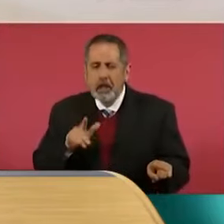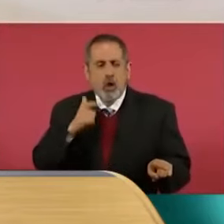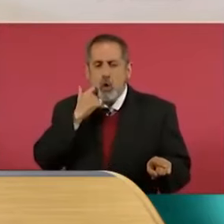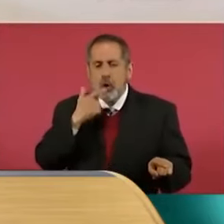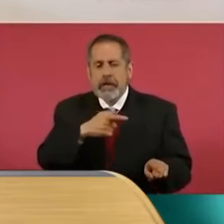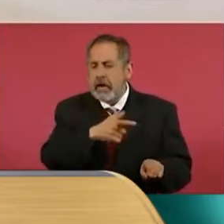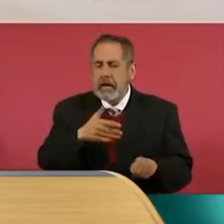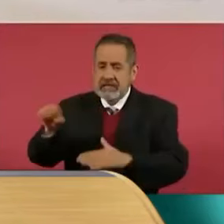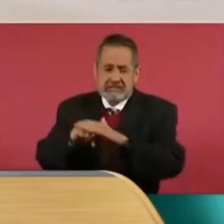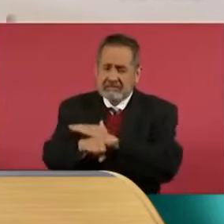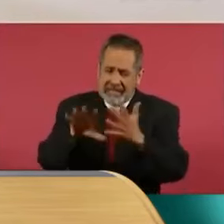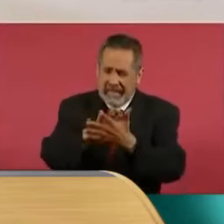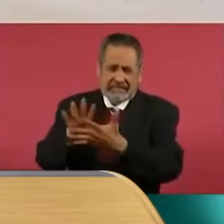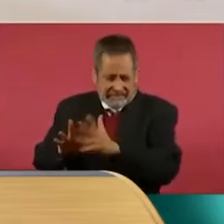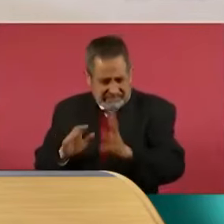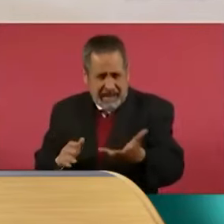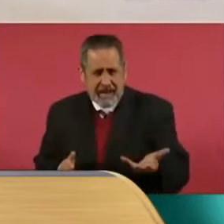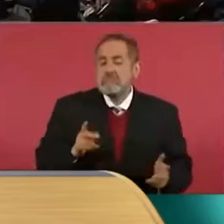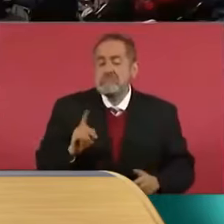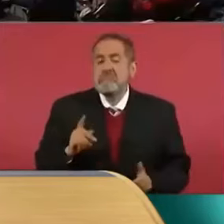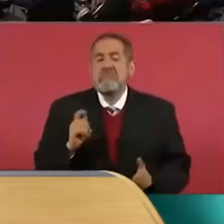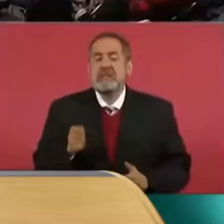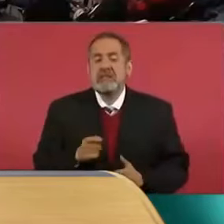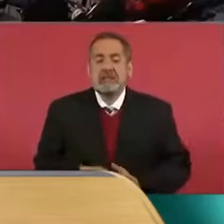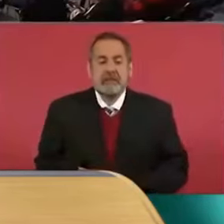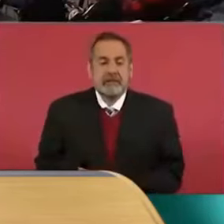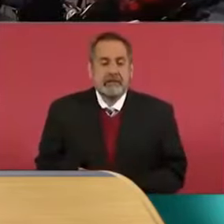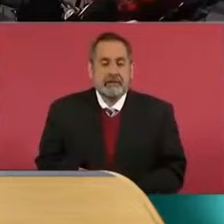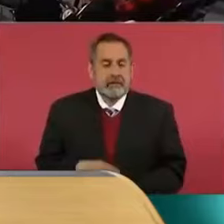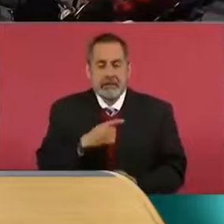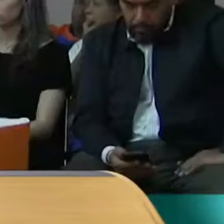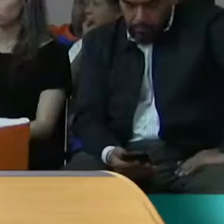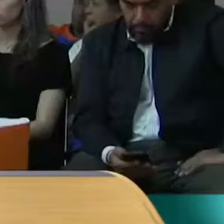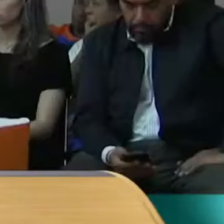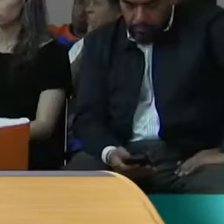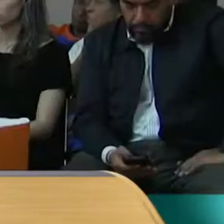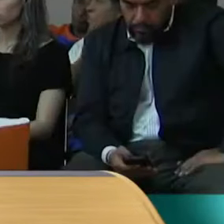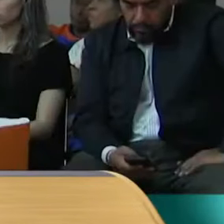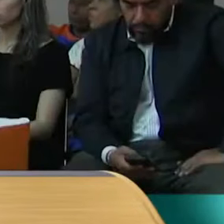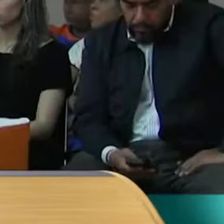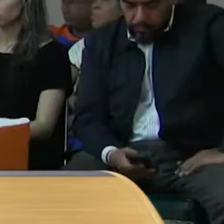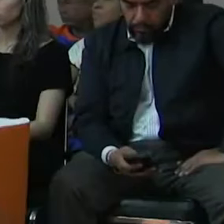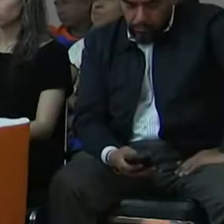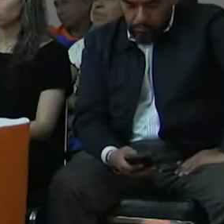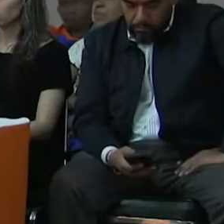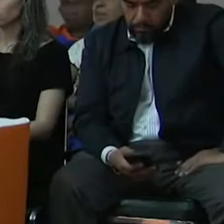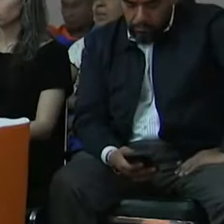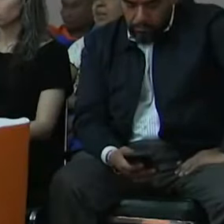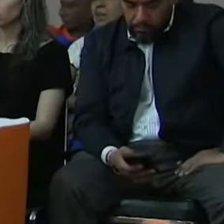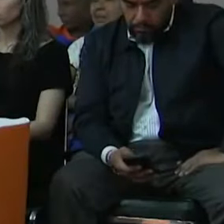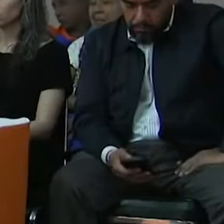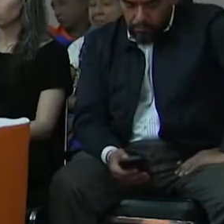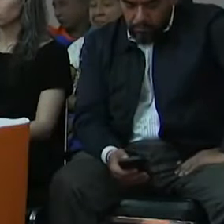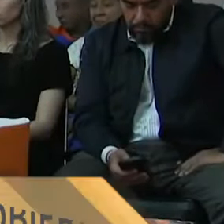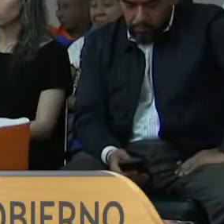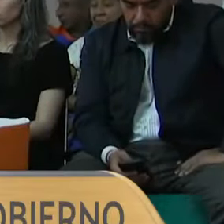que se avance. Pero en vez de todo eso, me reclaman. Por su parte, los familiares de los estudiantes